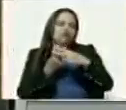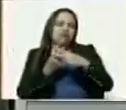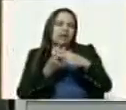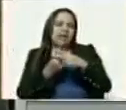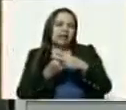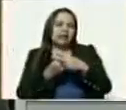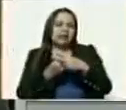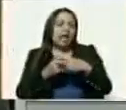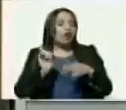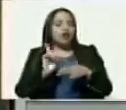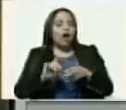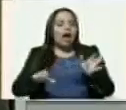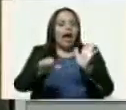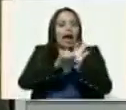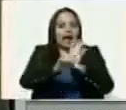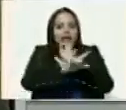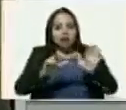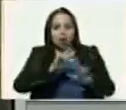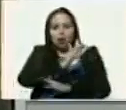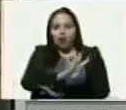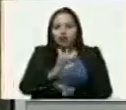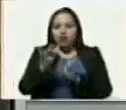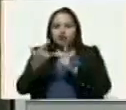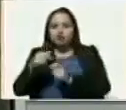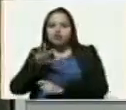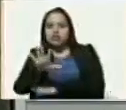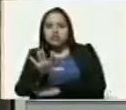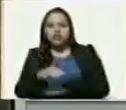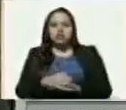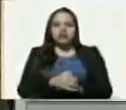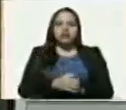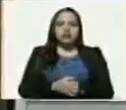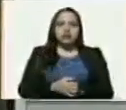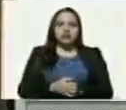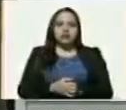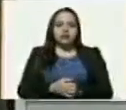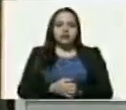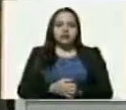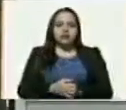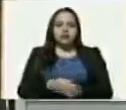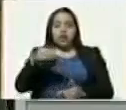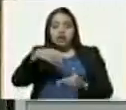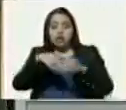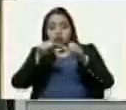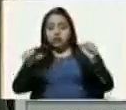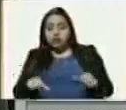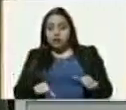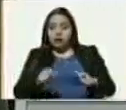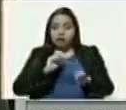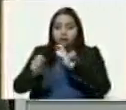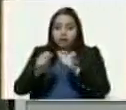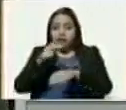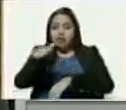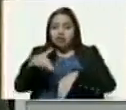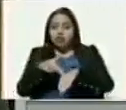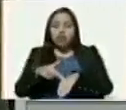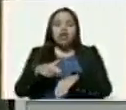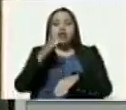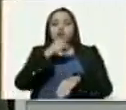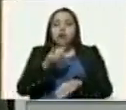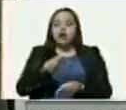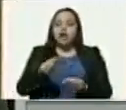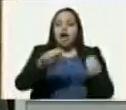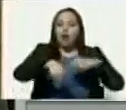el artículo 4, numeral 5, el que estamos hablando, las operaciones dentro del sistema financiero nacional sin la intervención de